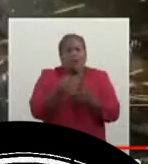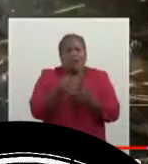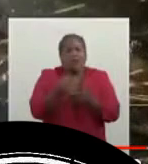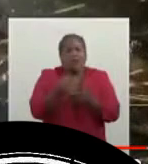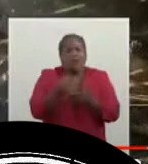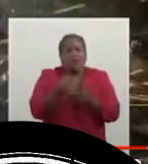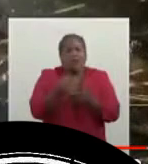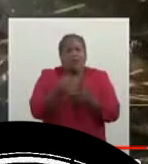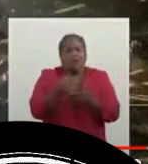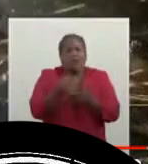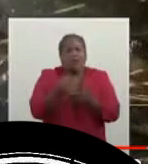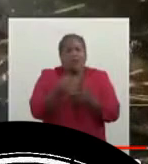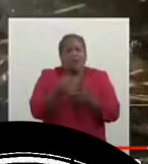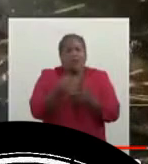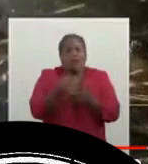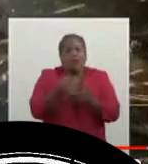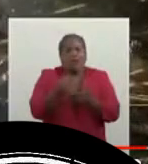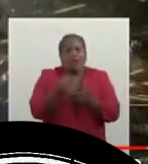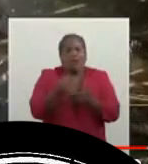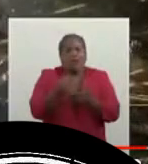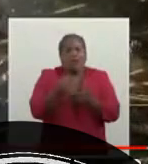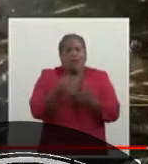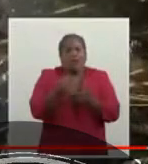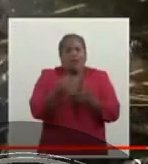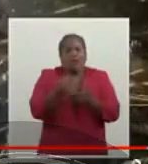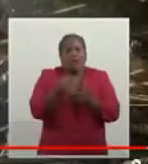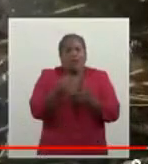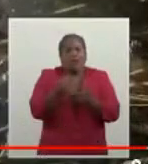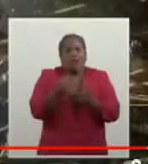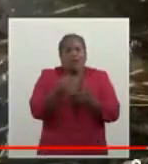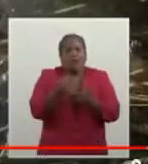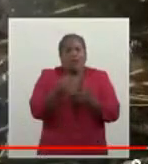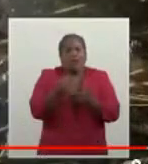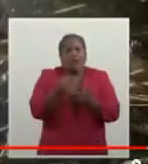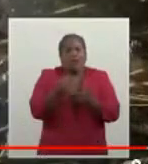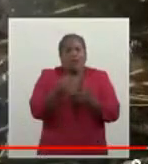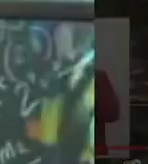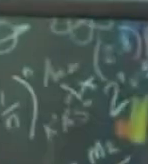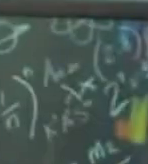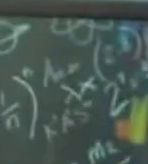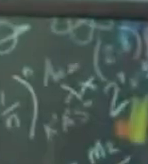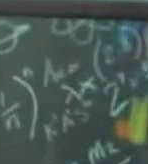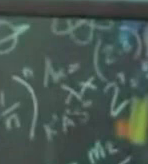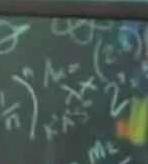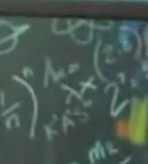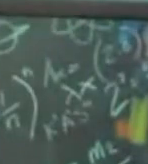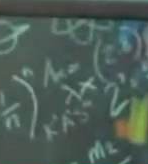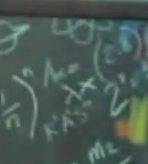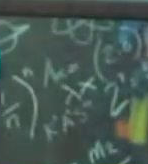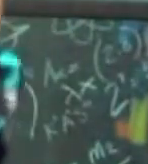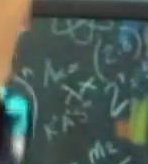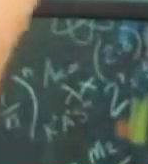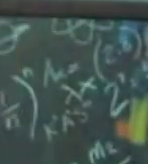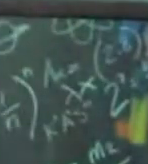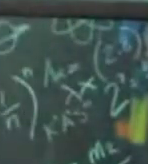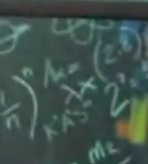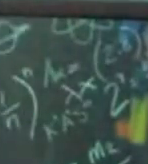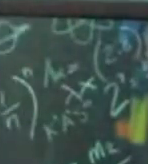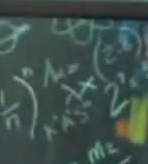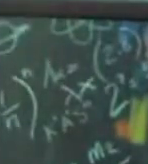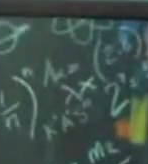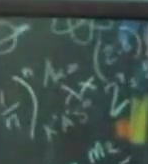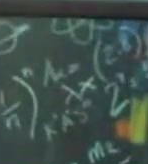sí a mí no me hagas caso yo no sé yo no trabajo en esas oficinas yo no trabajo en esa oficina yo estoy como tú hablando de